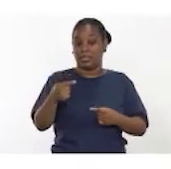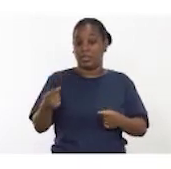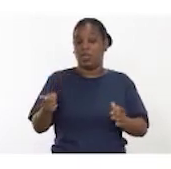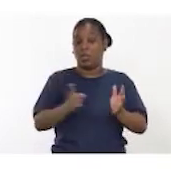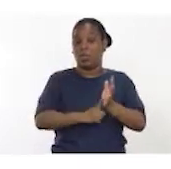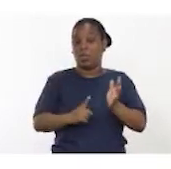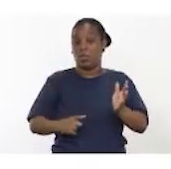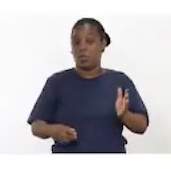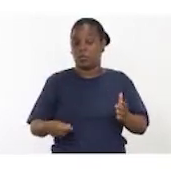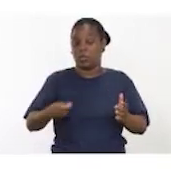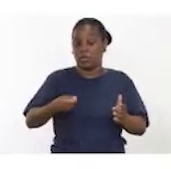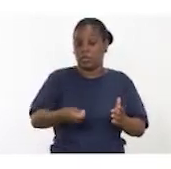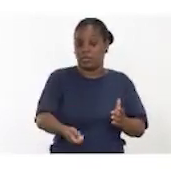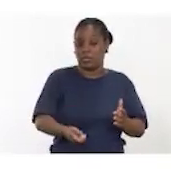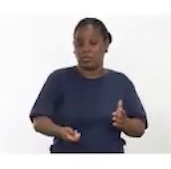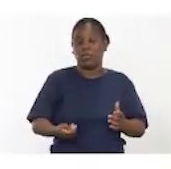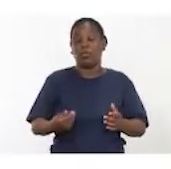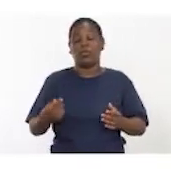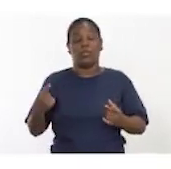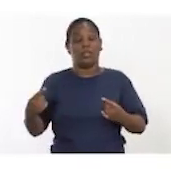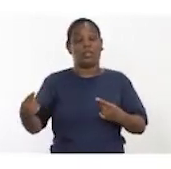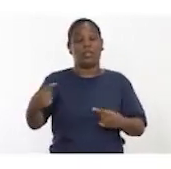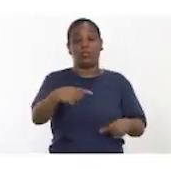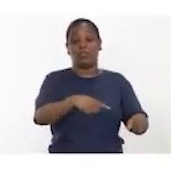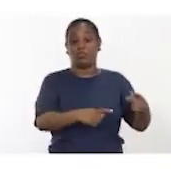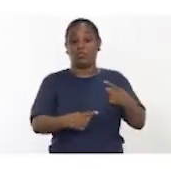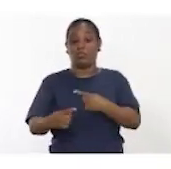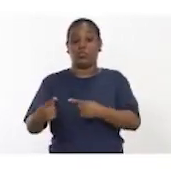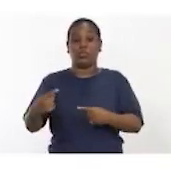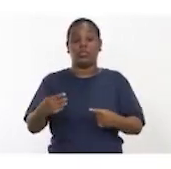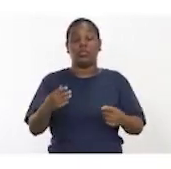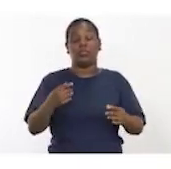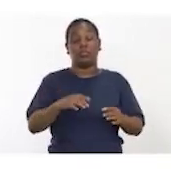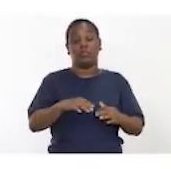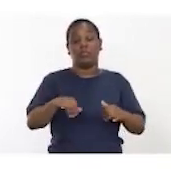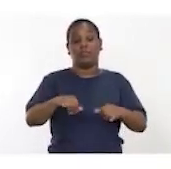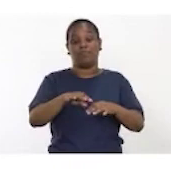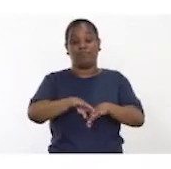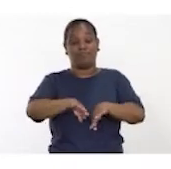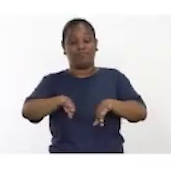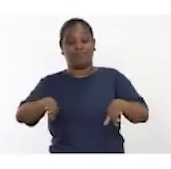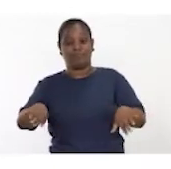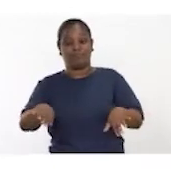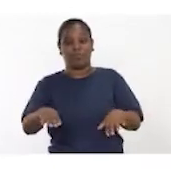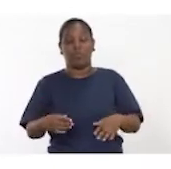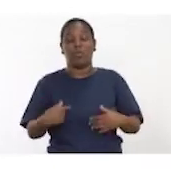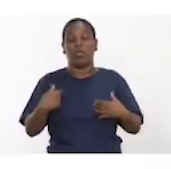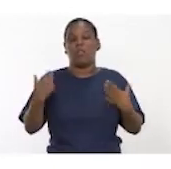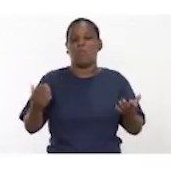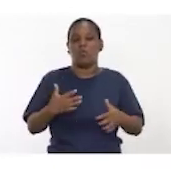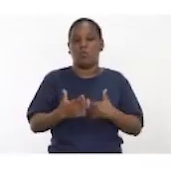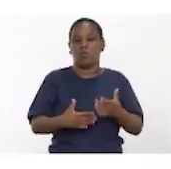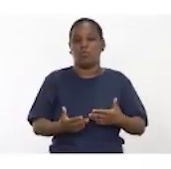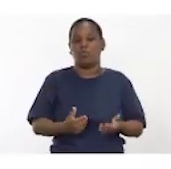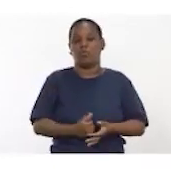de la corriente inducida sería tal que su flujo se opone a la causa que lo